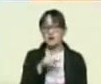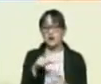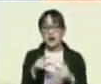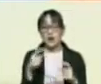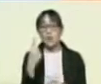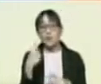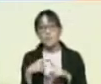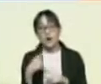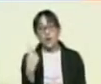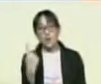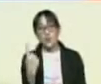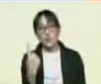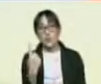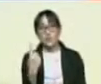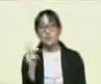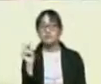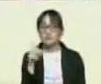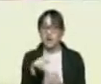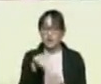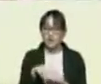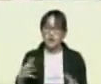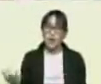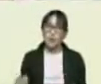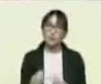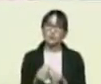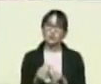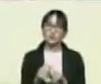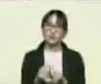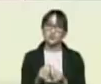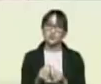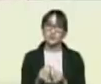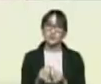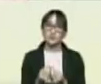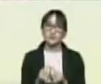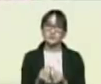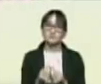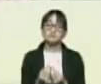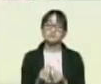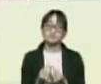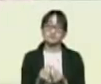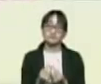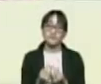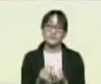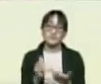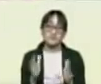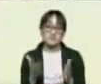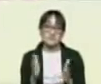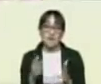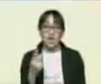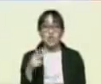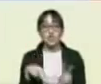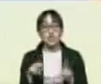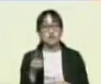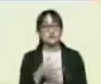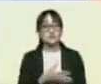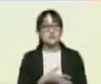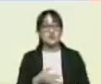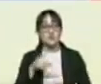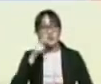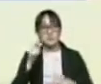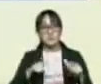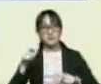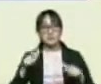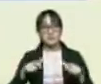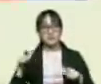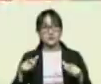uno, y van a votar juntos, estaríamos llevando por lo menos 12 millones de personas